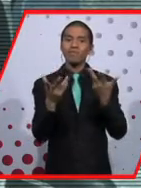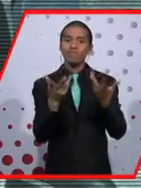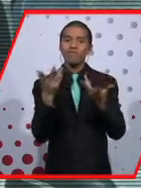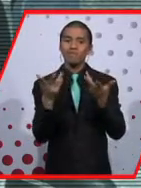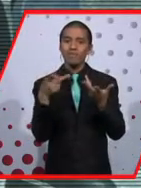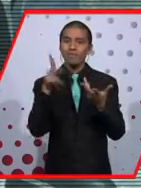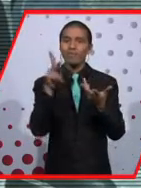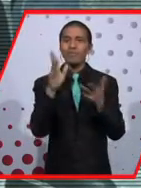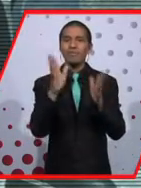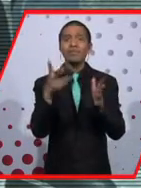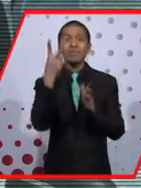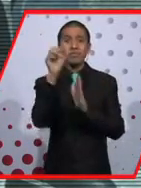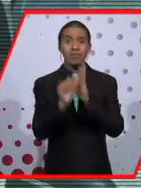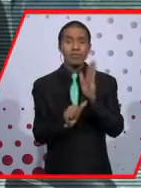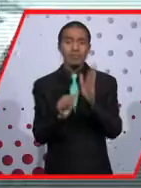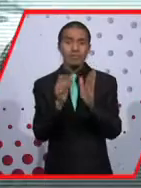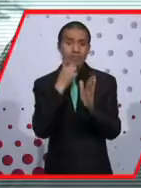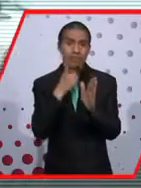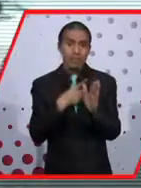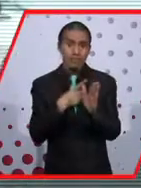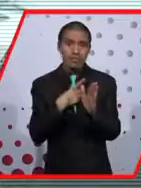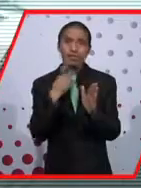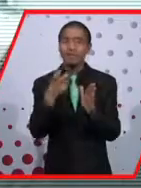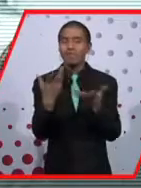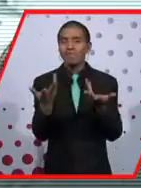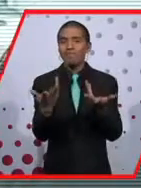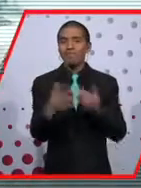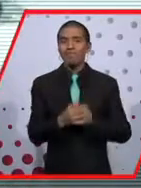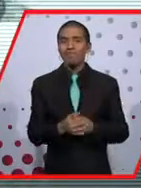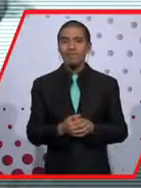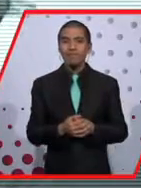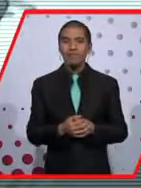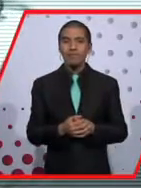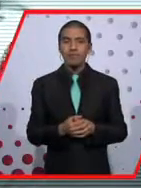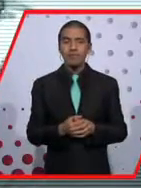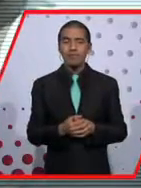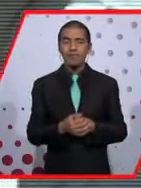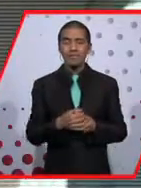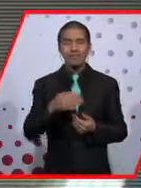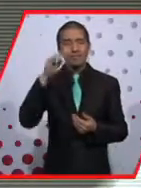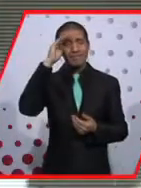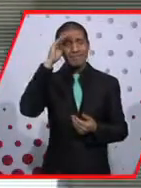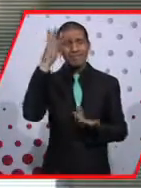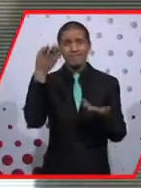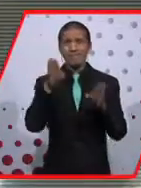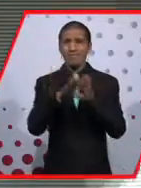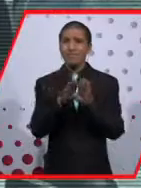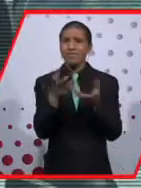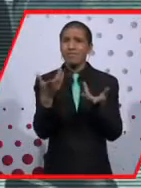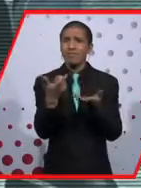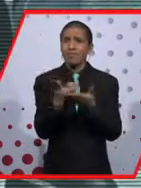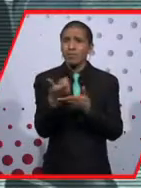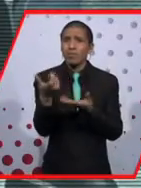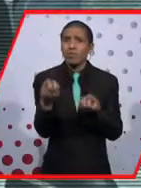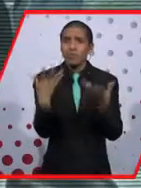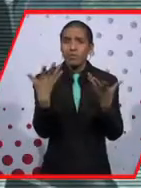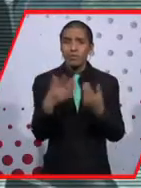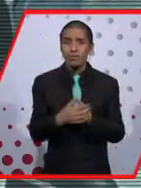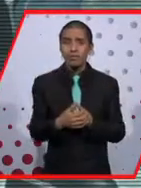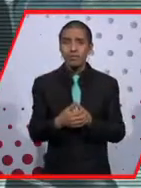Pero eso ya lleva 2 meses que nos lo dijeron. Entonces, imagínese cuánto le quedará. Pues aquí